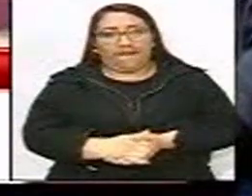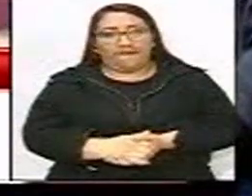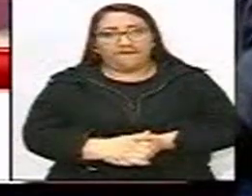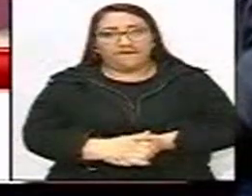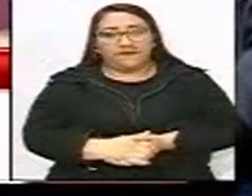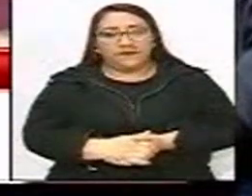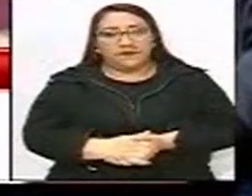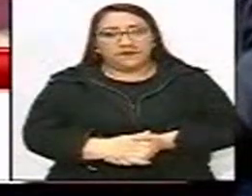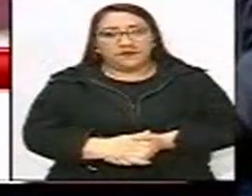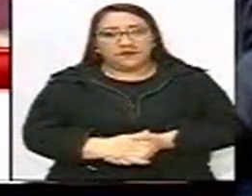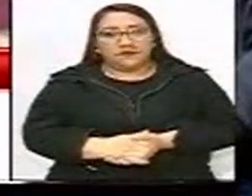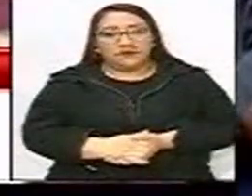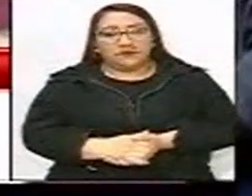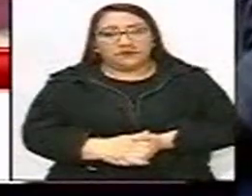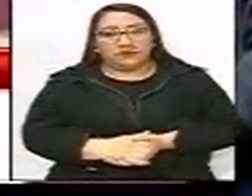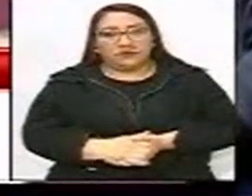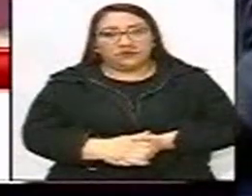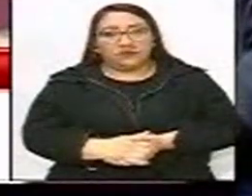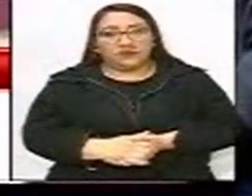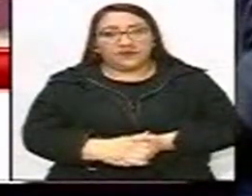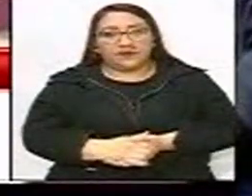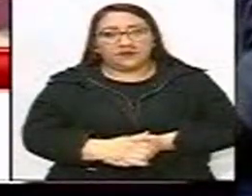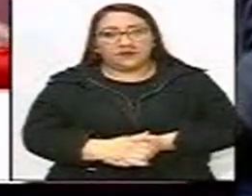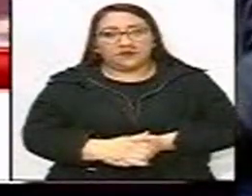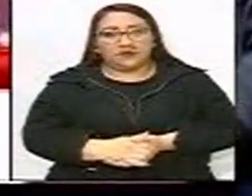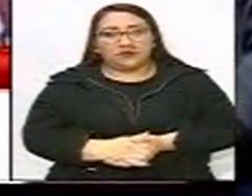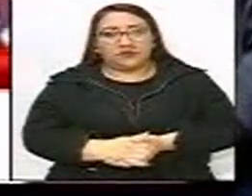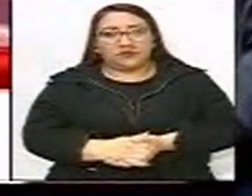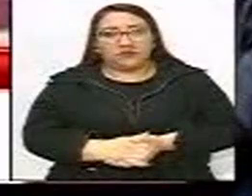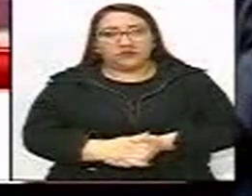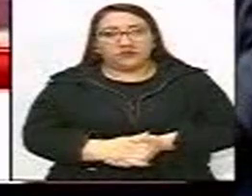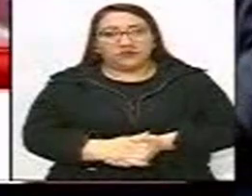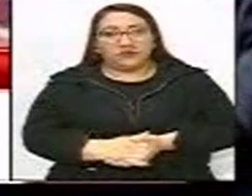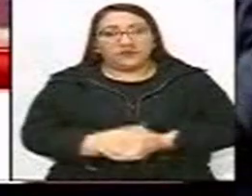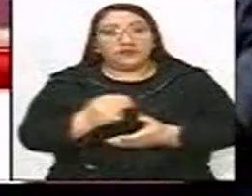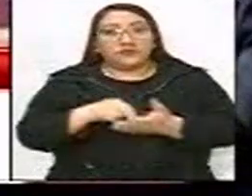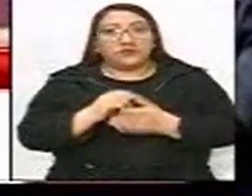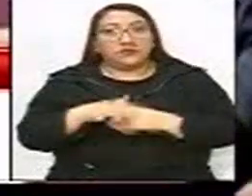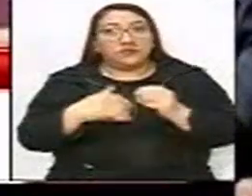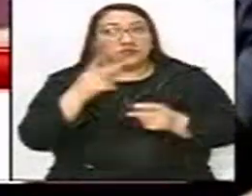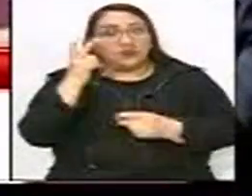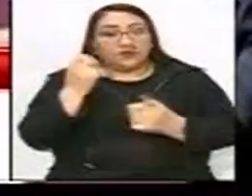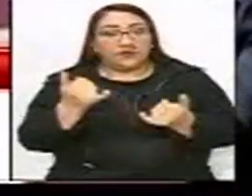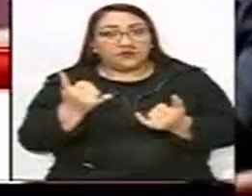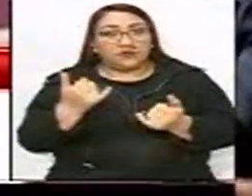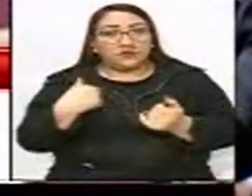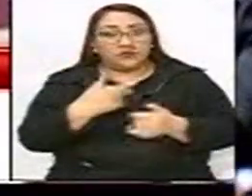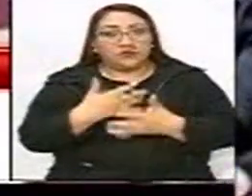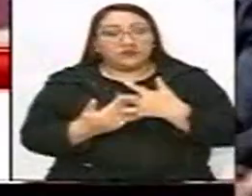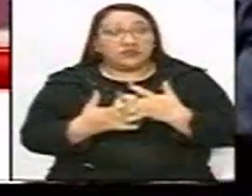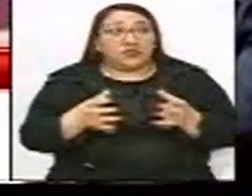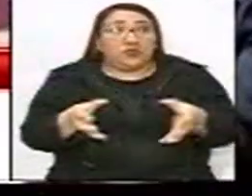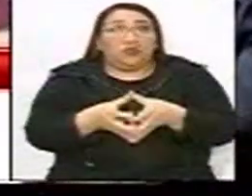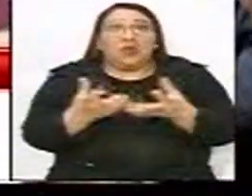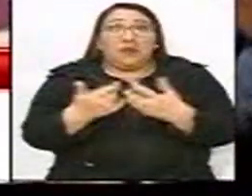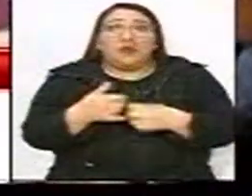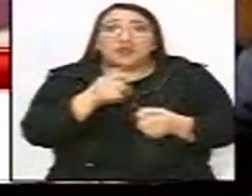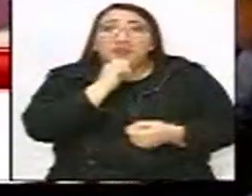circula y hace uso de estos peajes. Y resulta que, de lo que he escuchado, ahora estamos en manos del sector